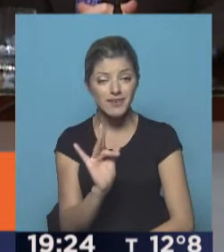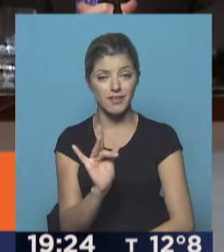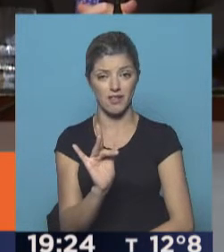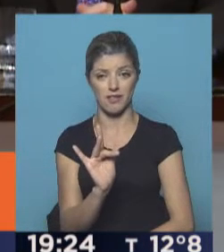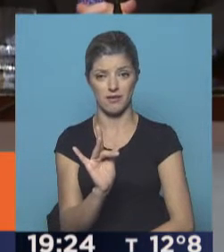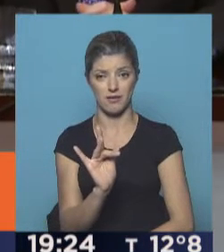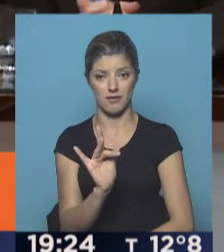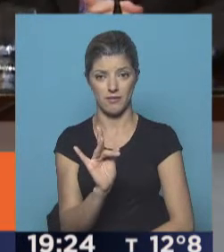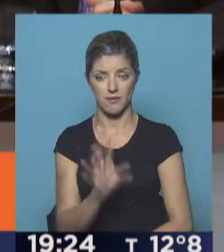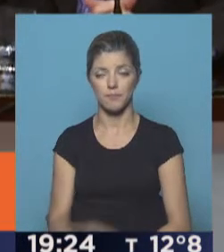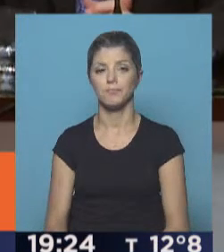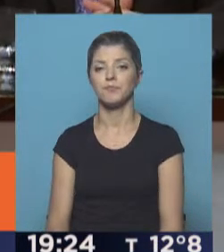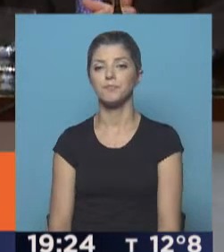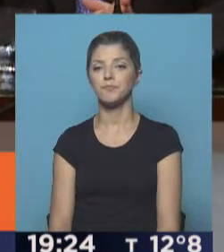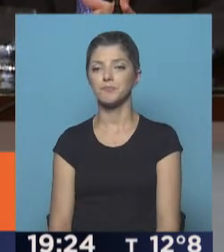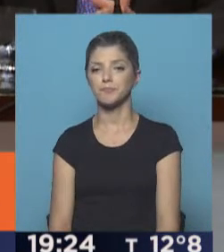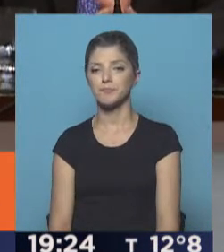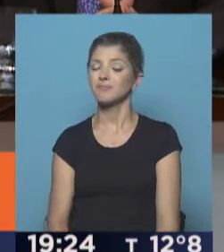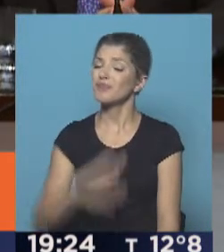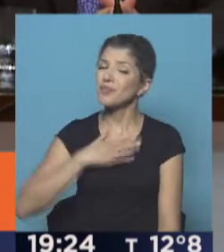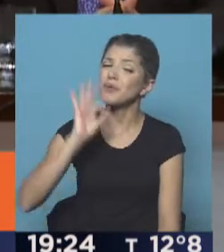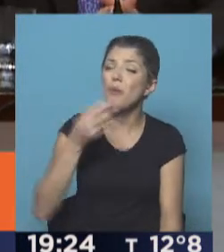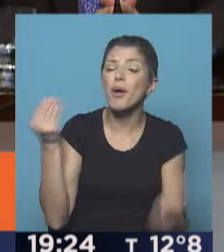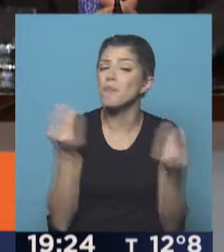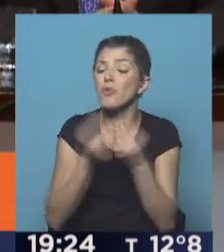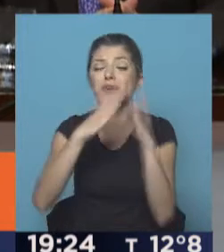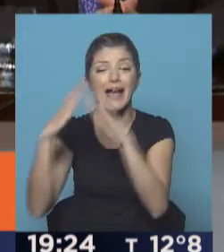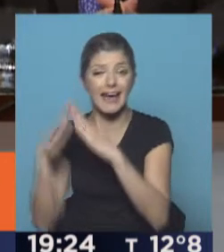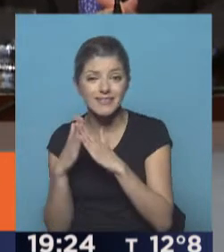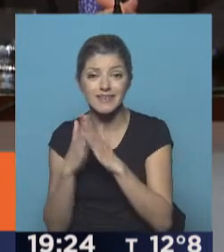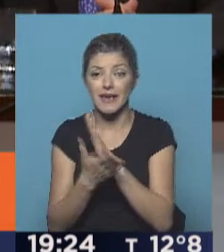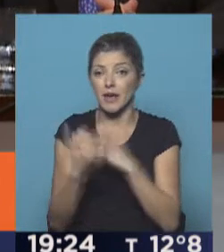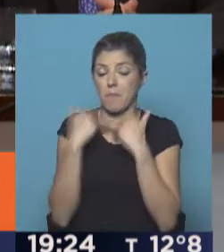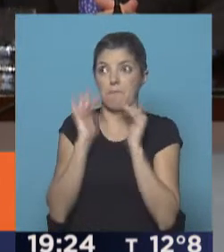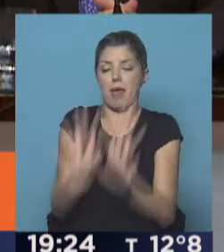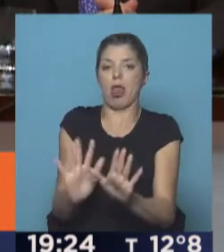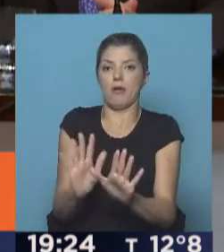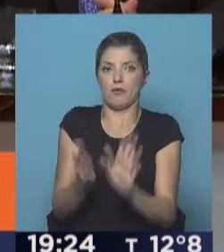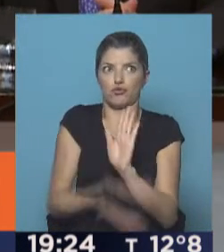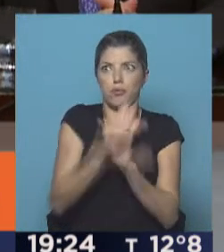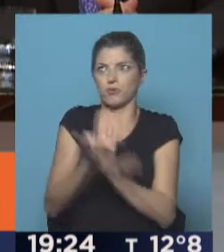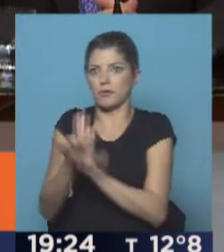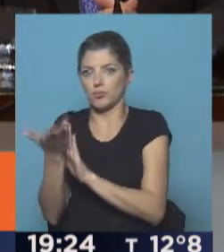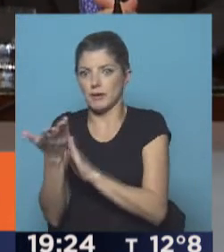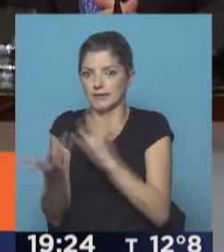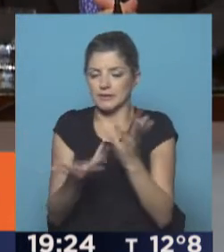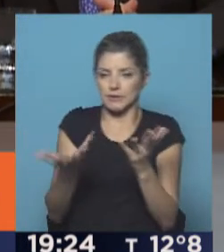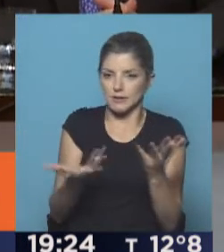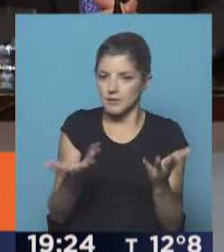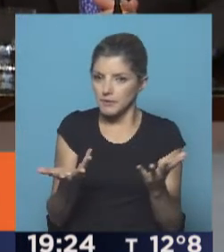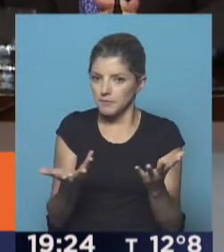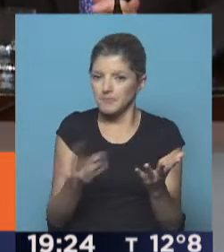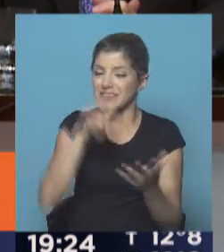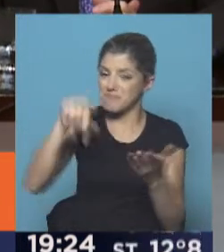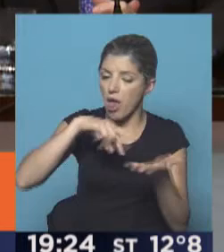sabemos que muchísimas economías domésticas no tenían previsto estos aumentos y que eso genera